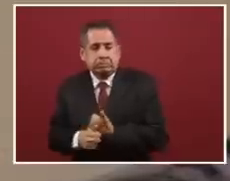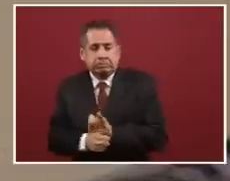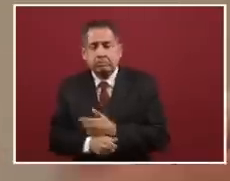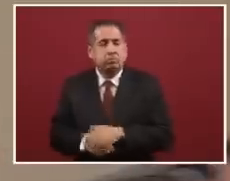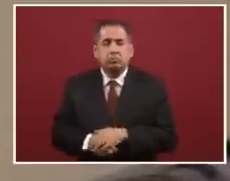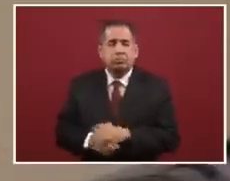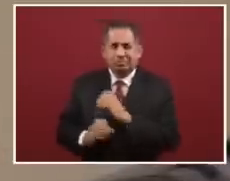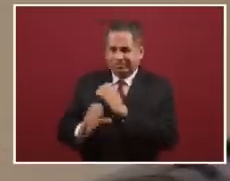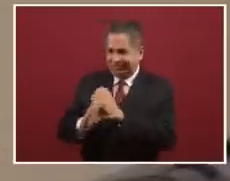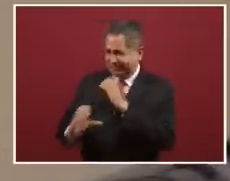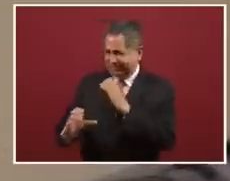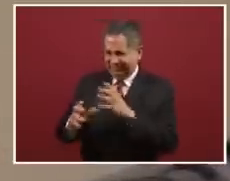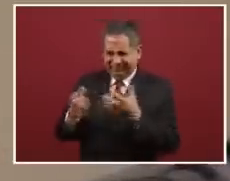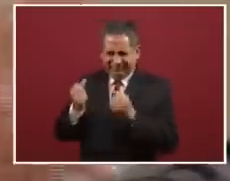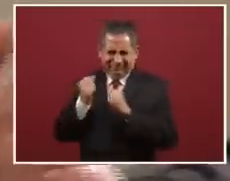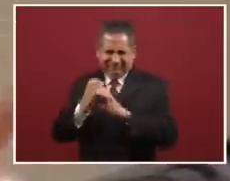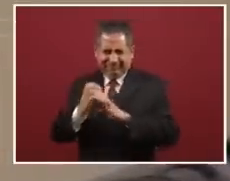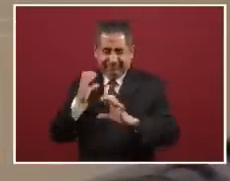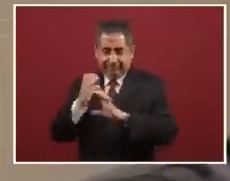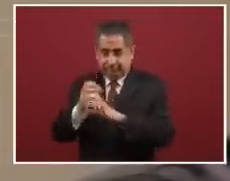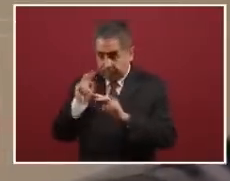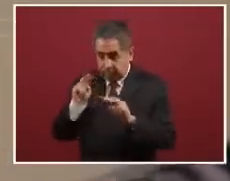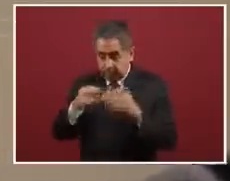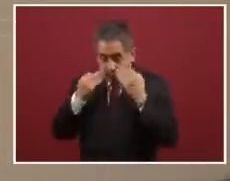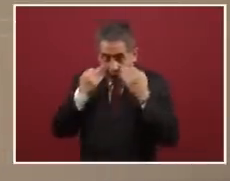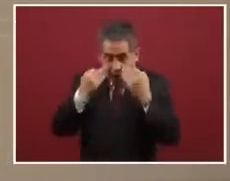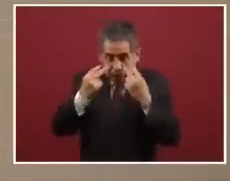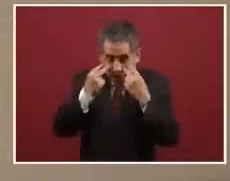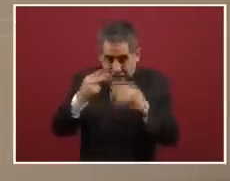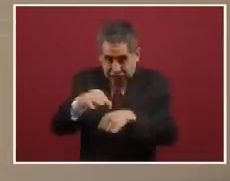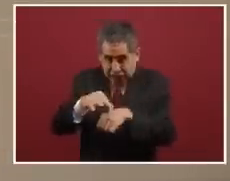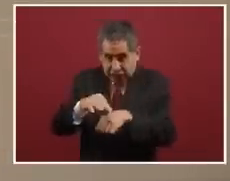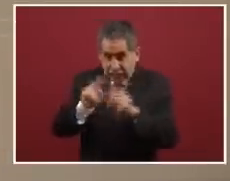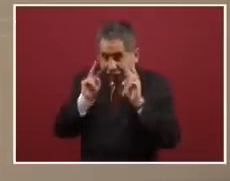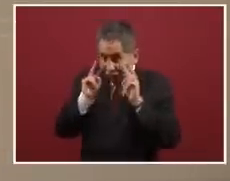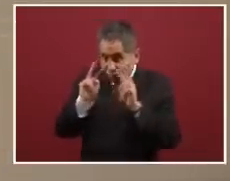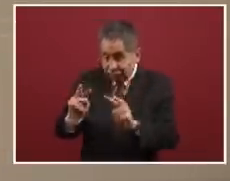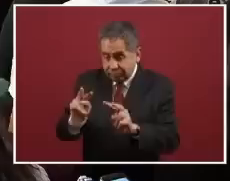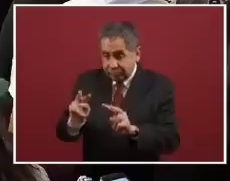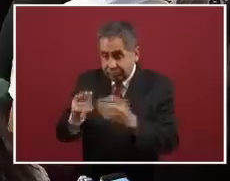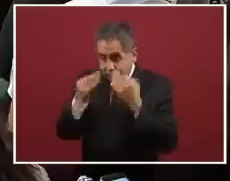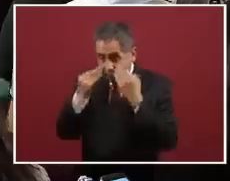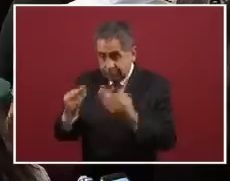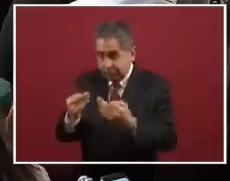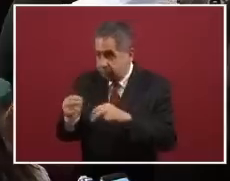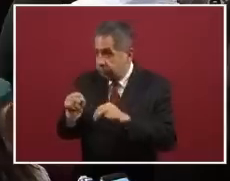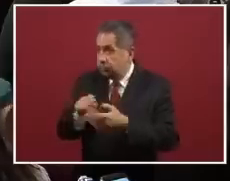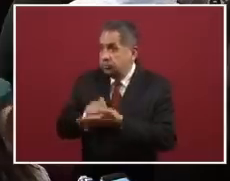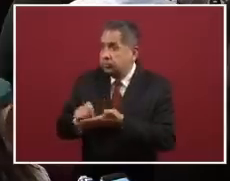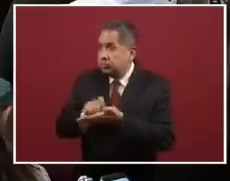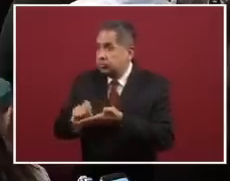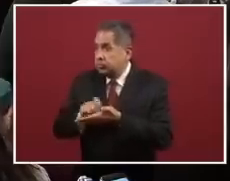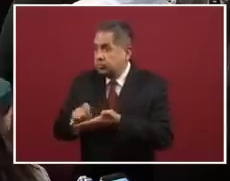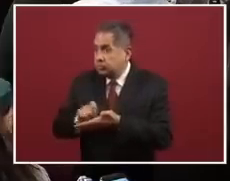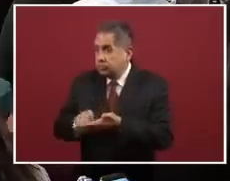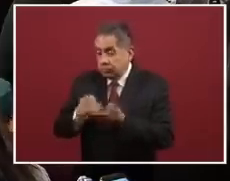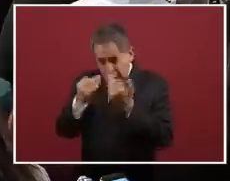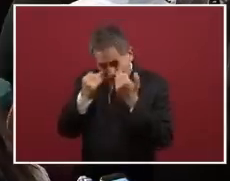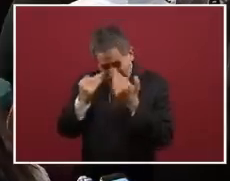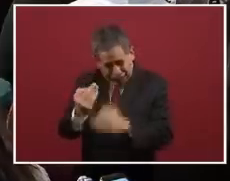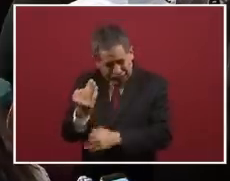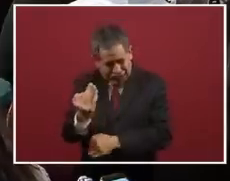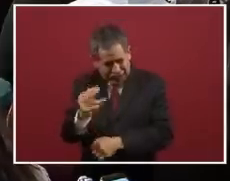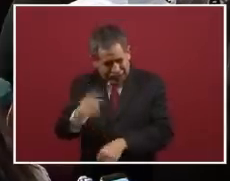hay convoys, y lo vimos con nuestros propios ojos, como para hacer la nota que hicimos, están pasando